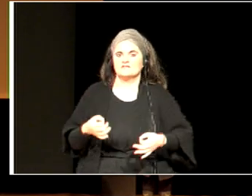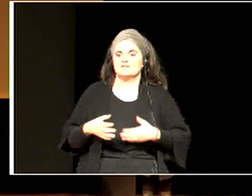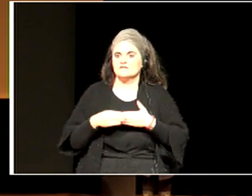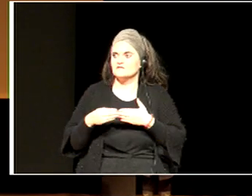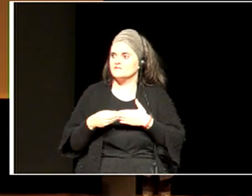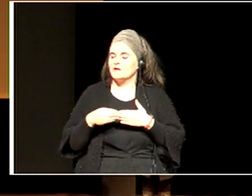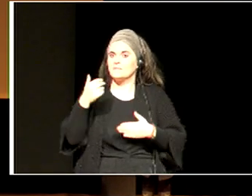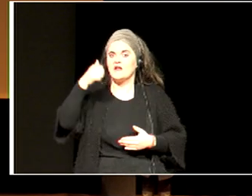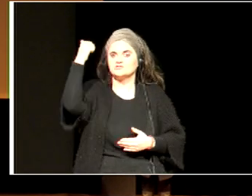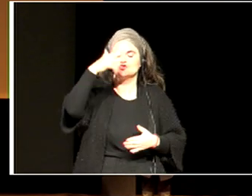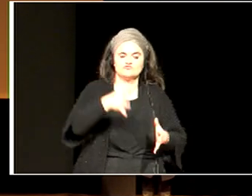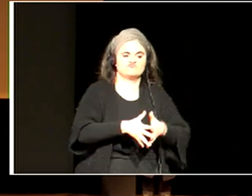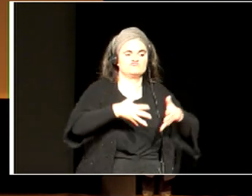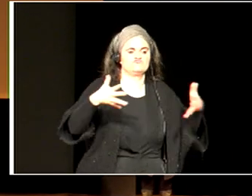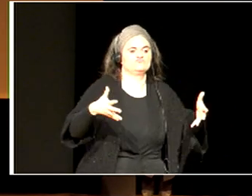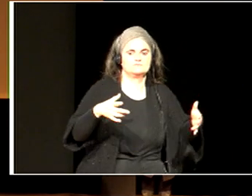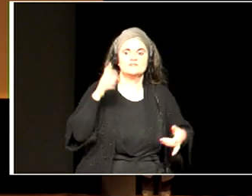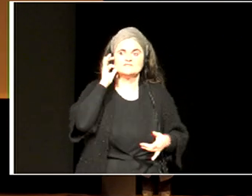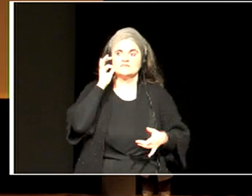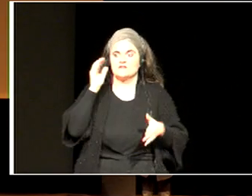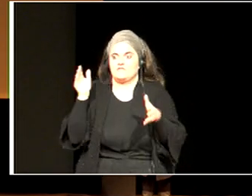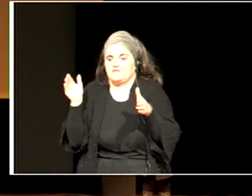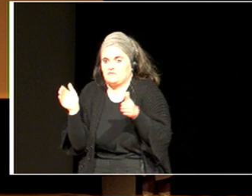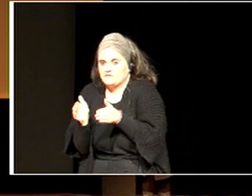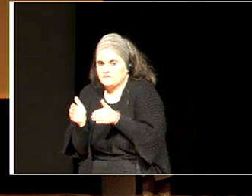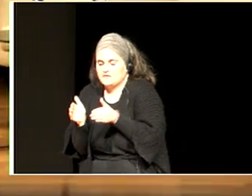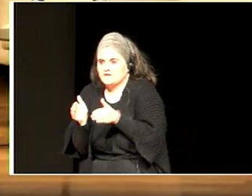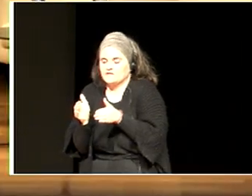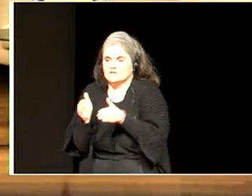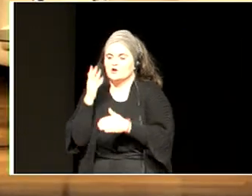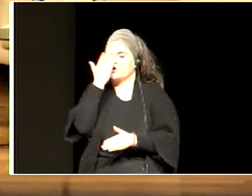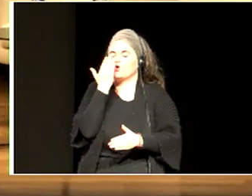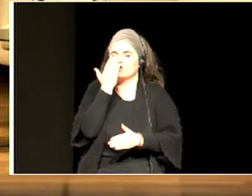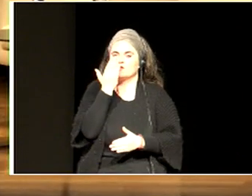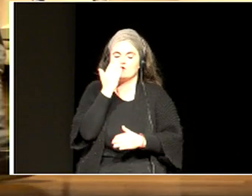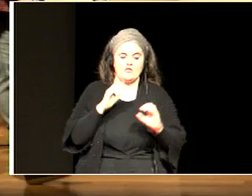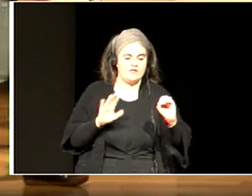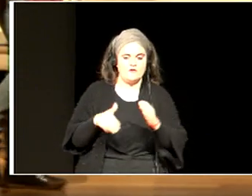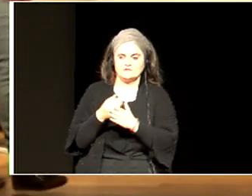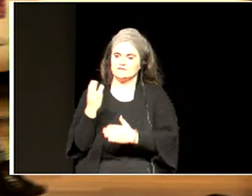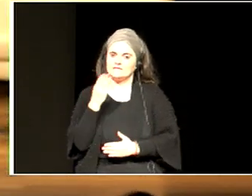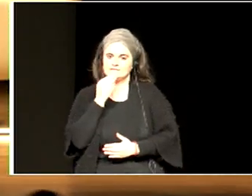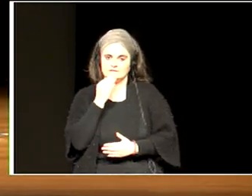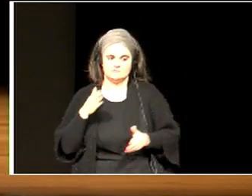los chicos el aumentativo para las chicas en diminutivo entran por la escuela cero a tres años